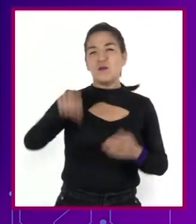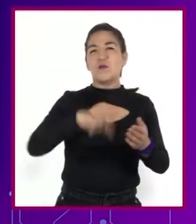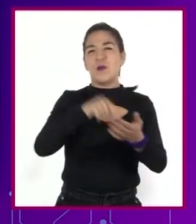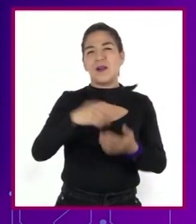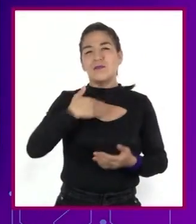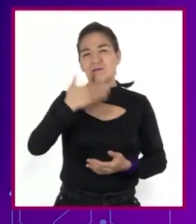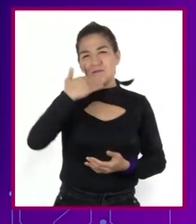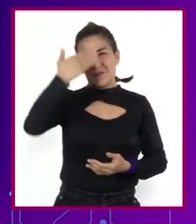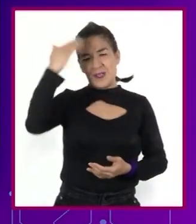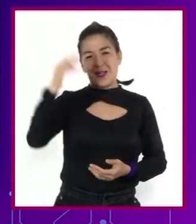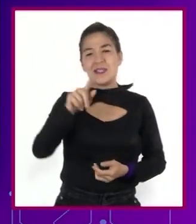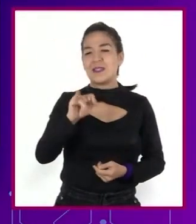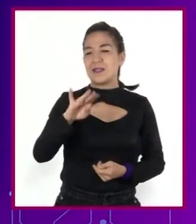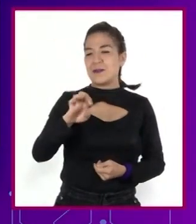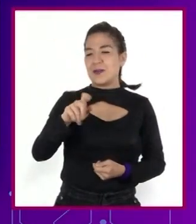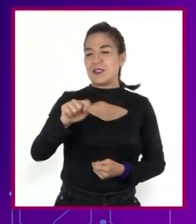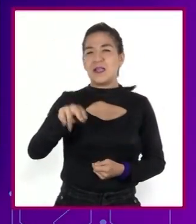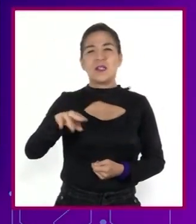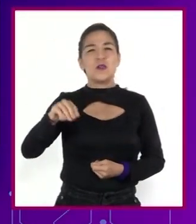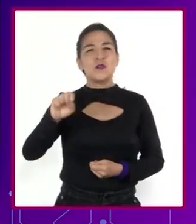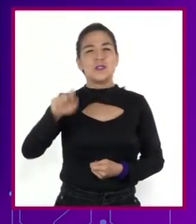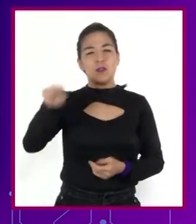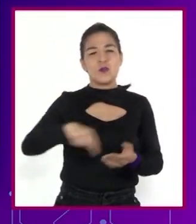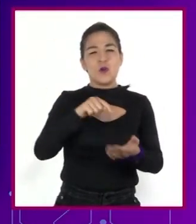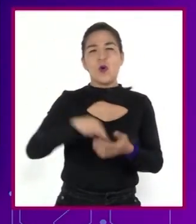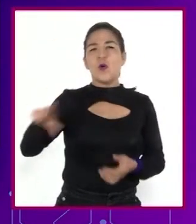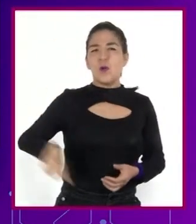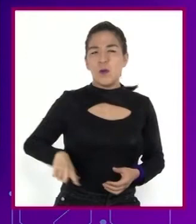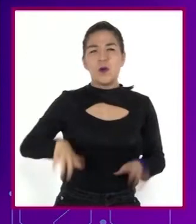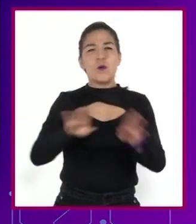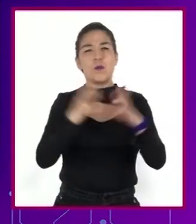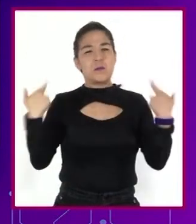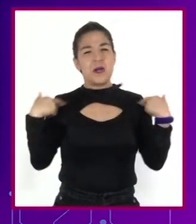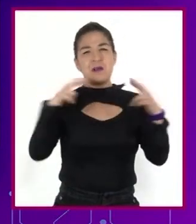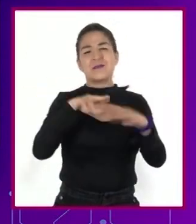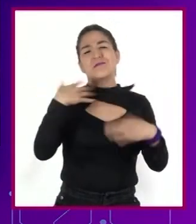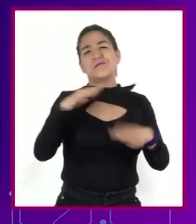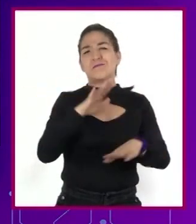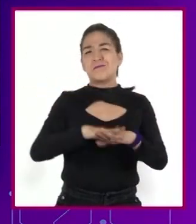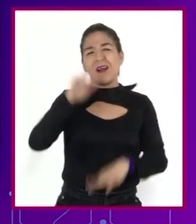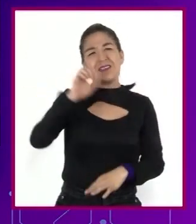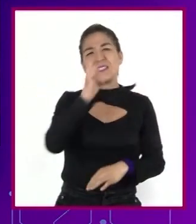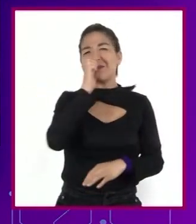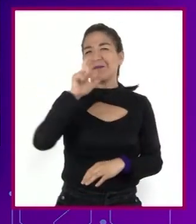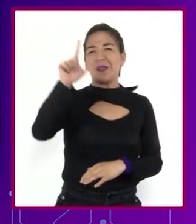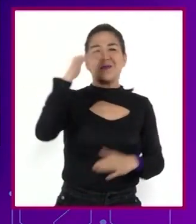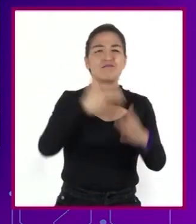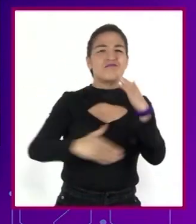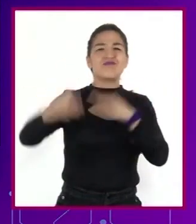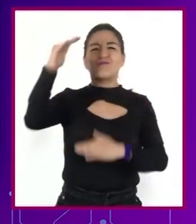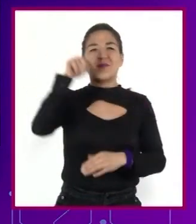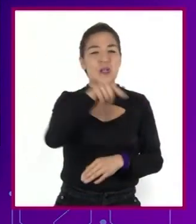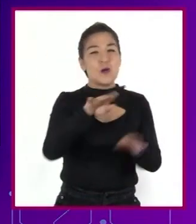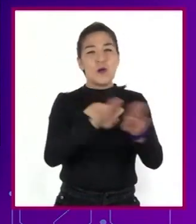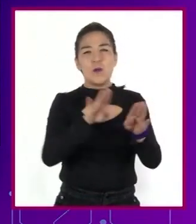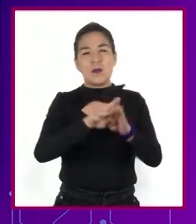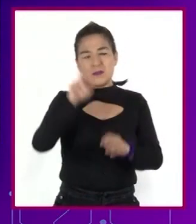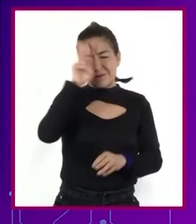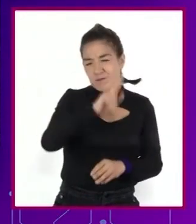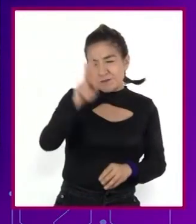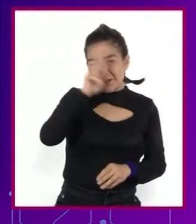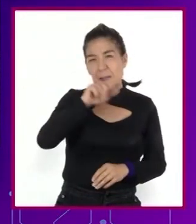los Dalai Lamas, gobernadores y maestros altamente espirituales, por lo que, guiados con su